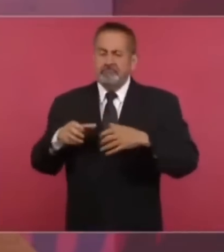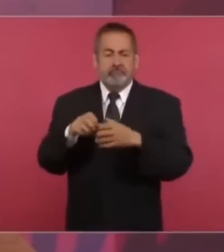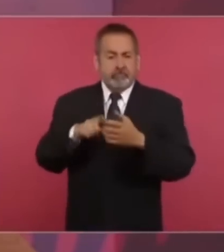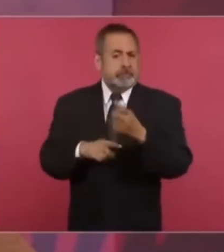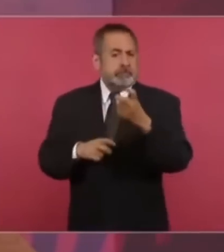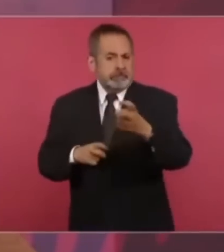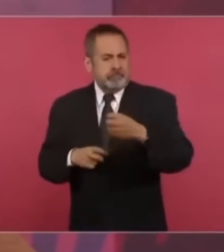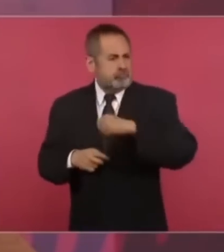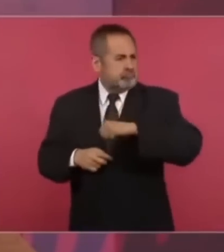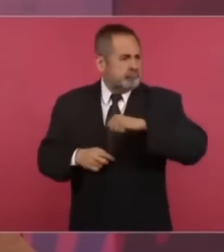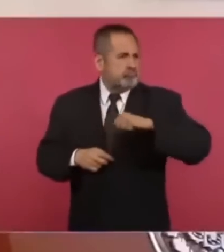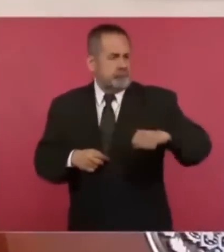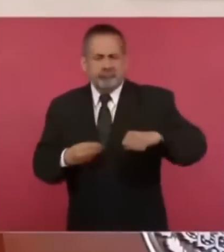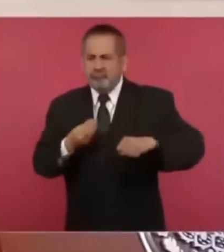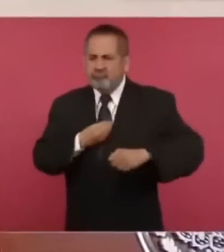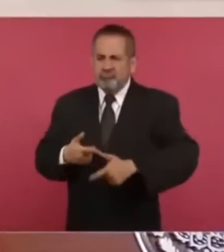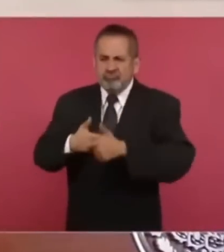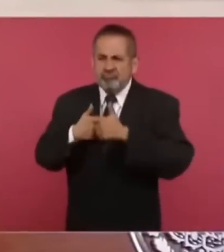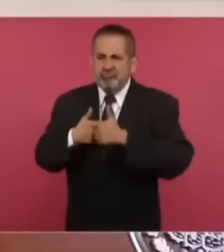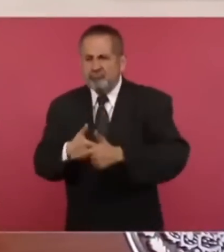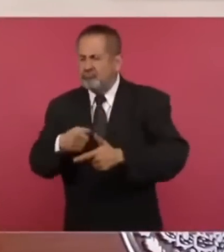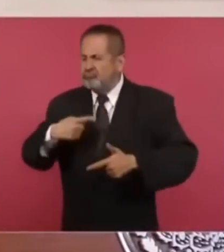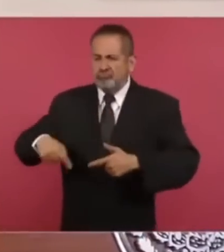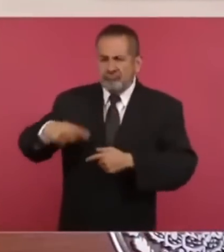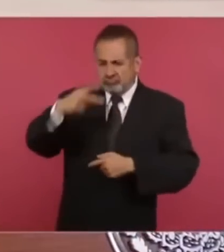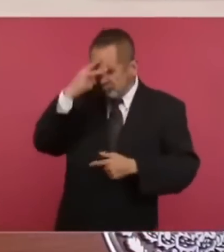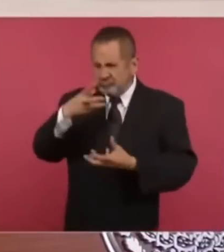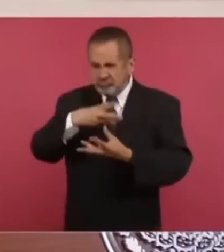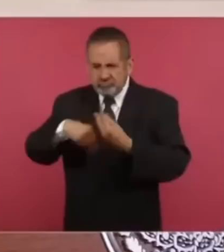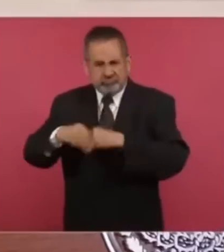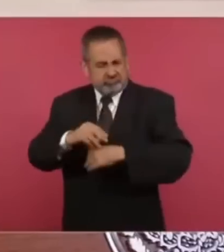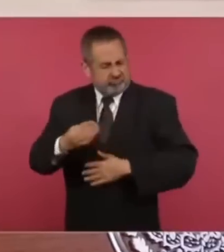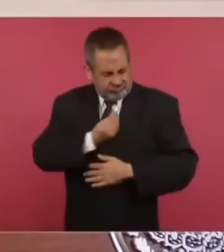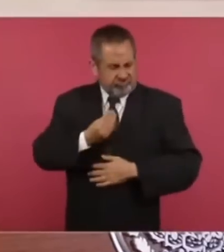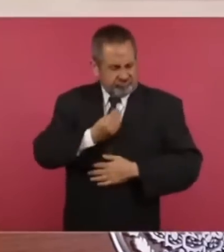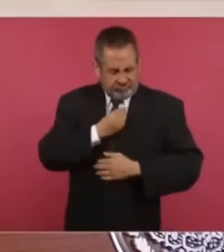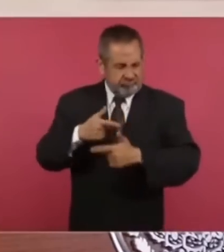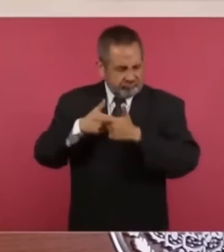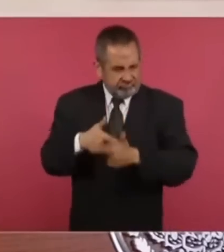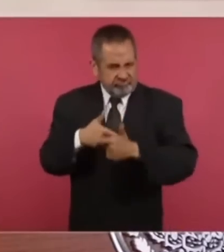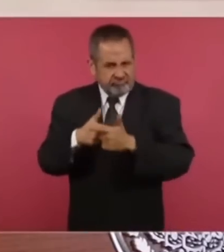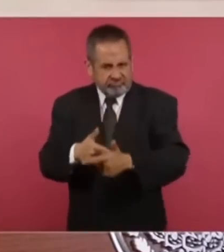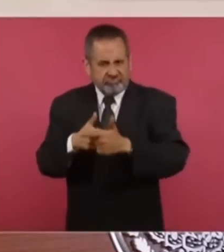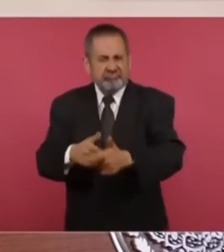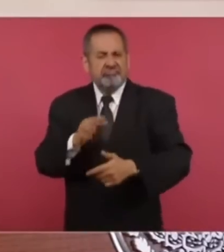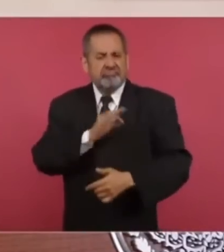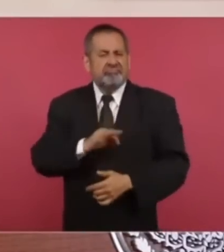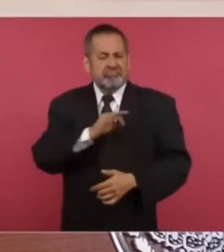eso resistimos los mexicanos todo.